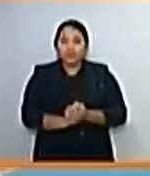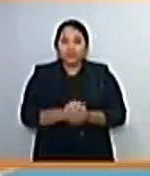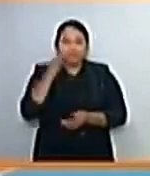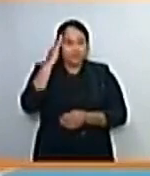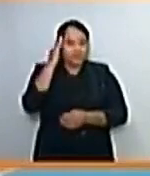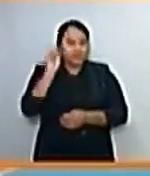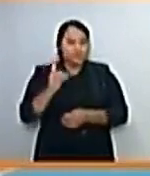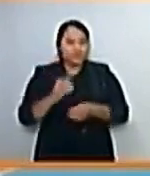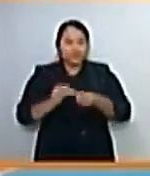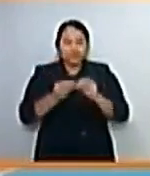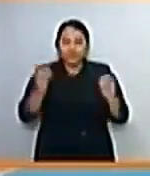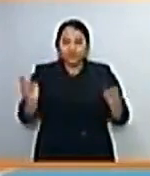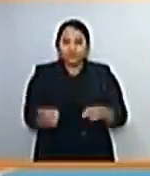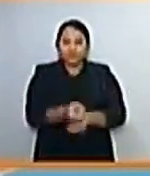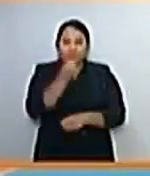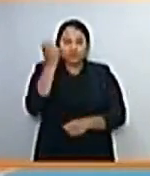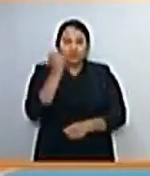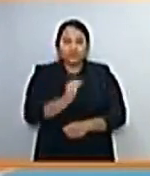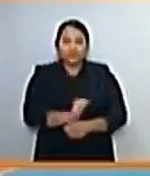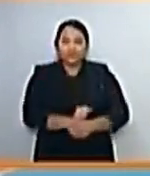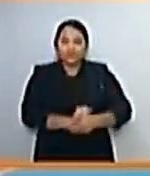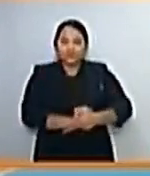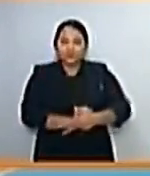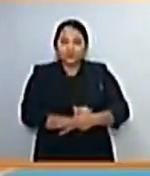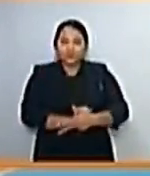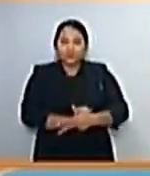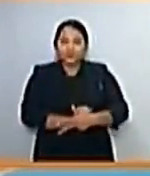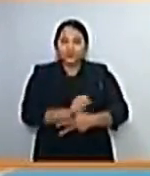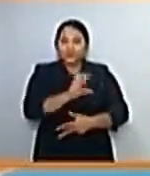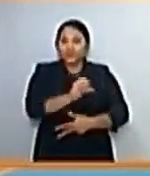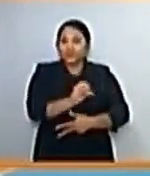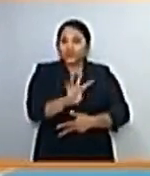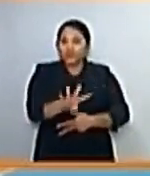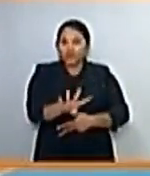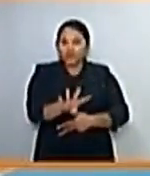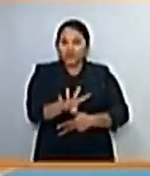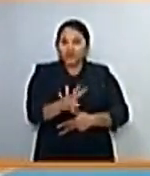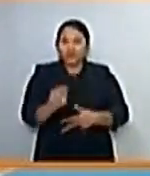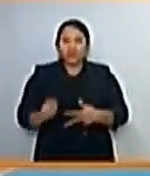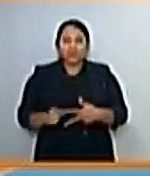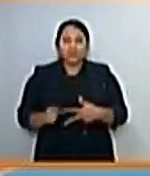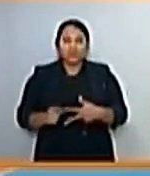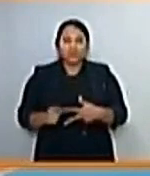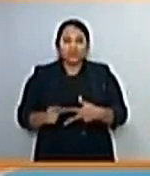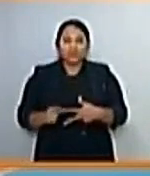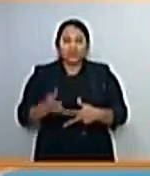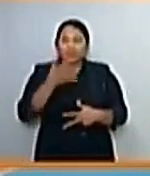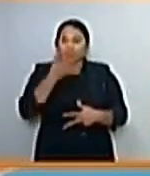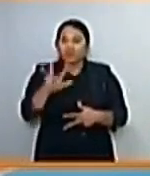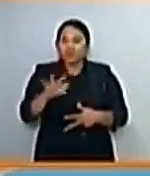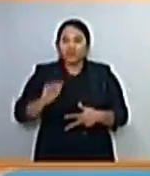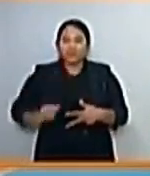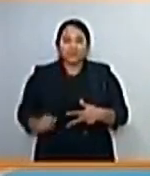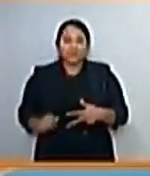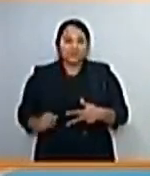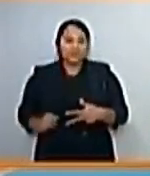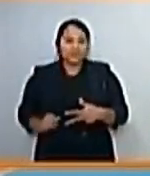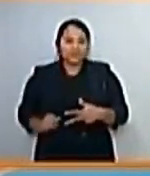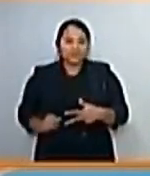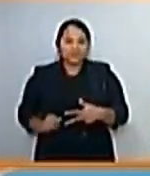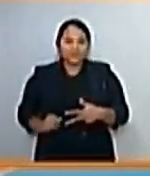el primer número ganador. Este es el 04, el segundo número ganador, mucha suerte, porque este es